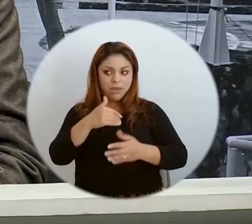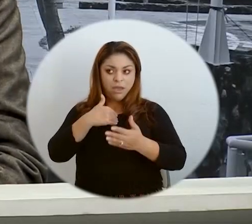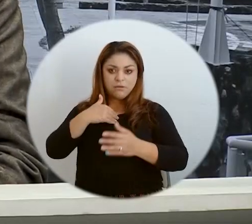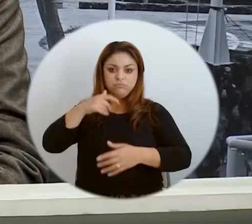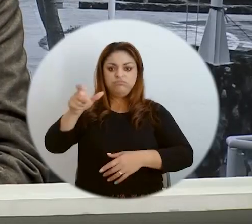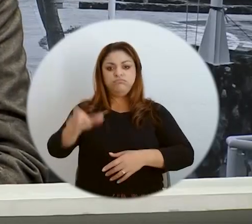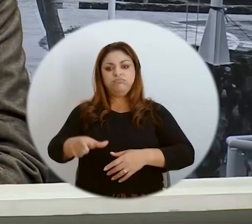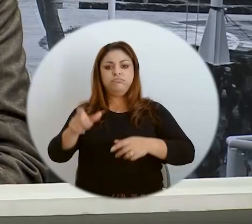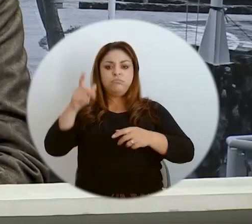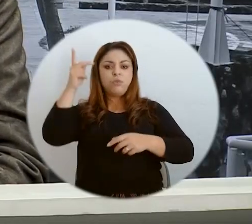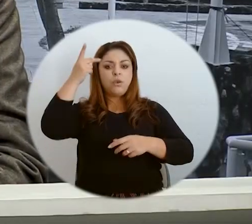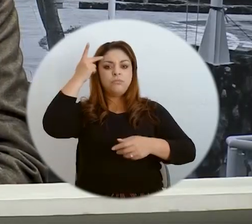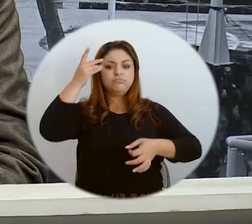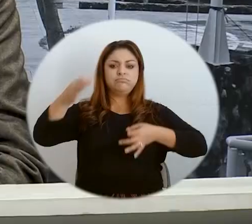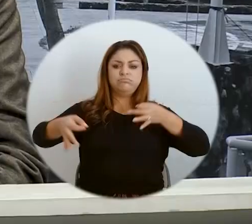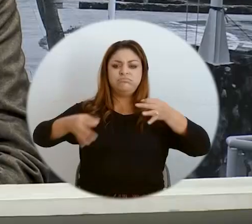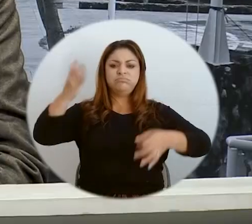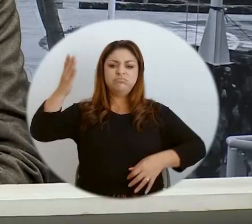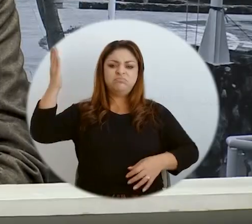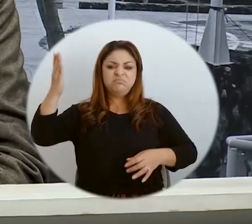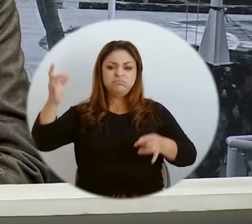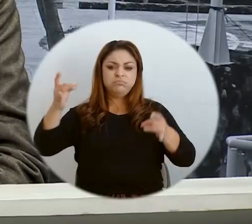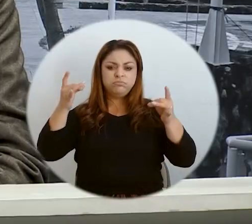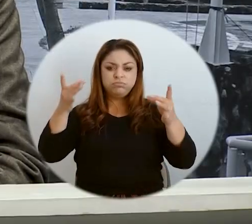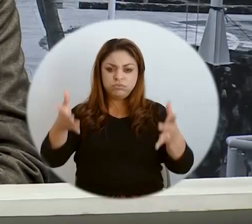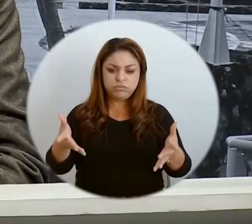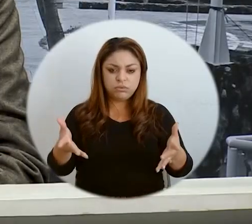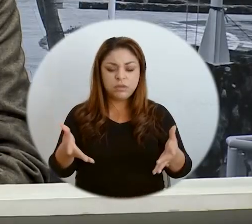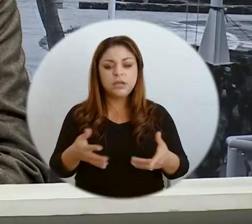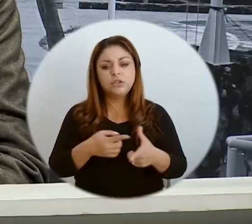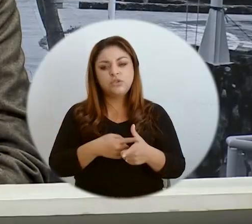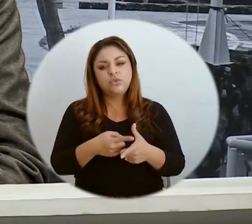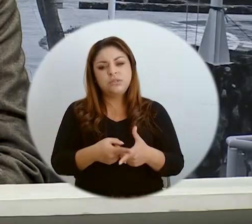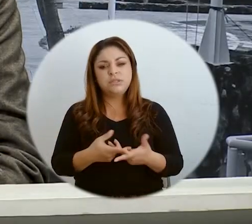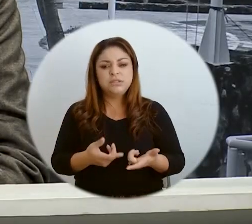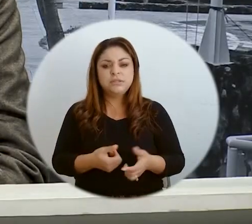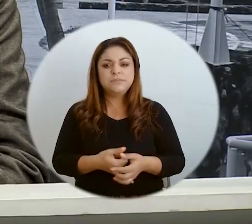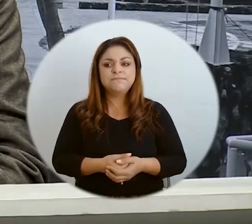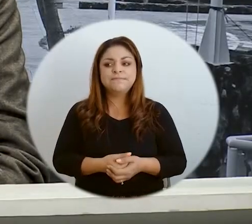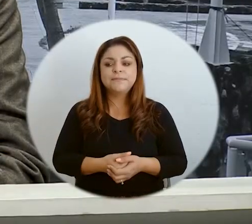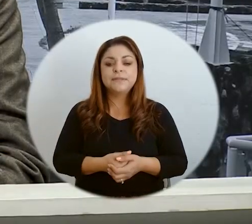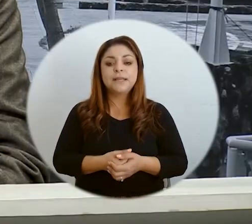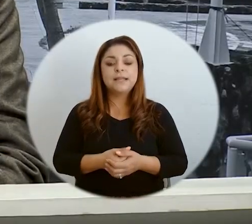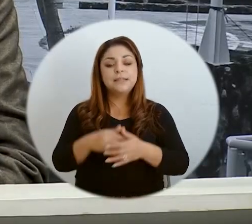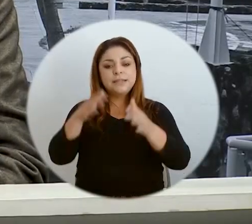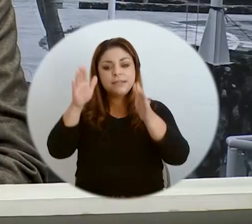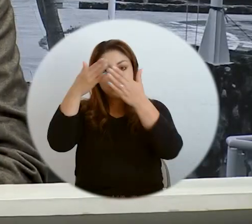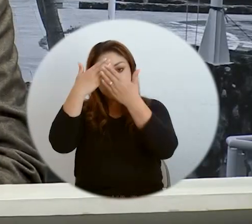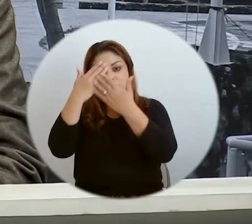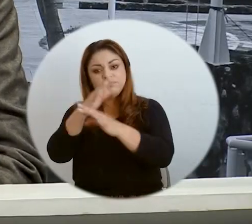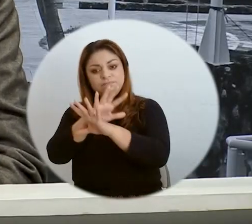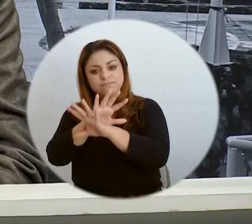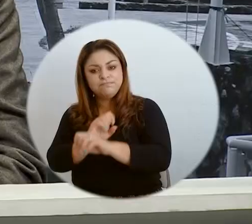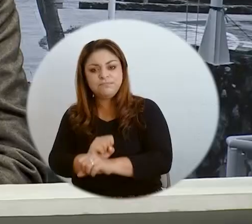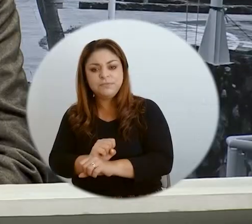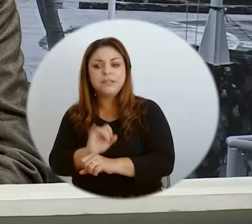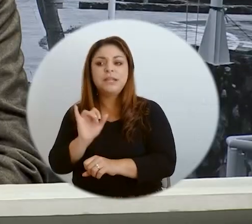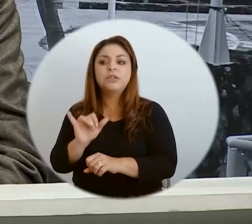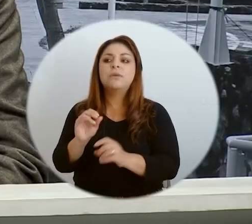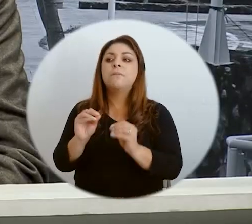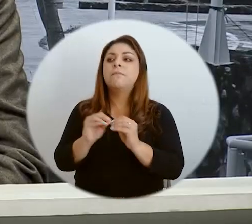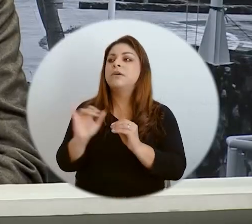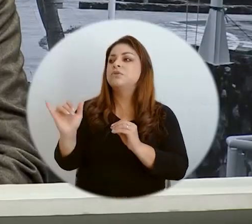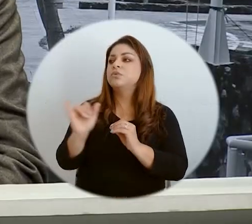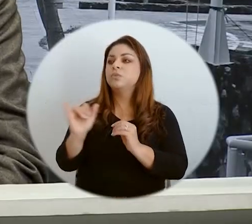En espacios formales y demás. Creo que lo que se ha instalado y que caracteriza al neoconservadurismo es una lógica del ajuste de cuentas,